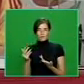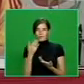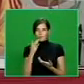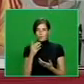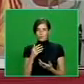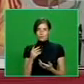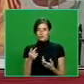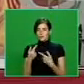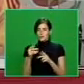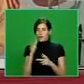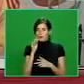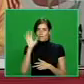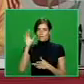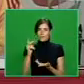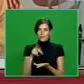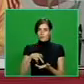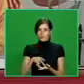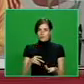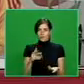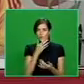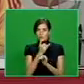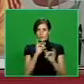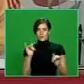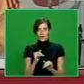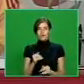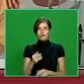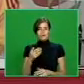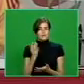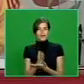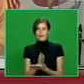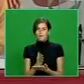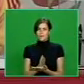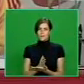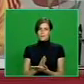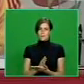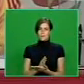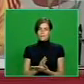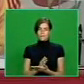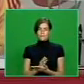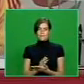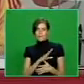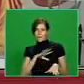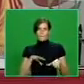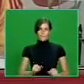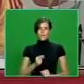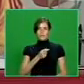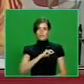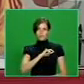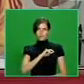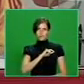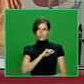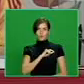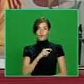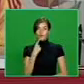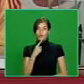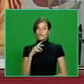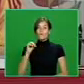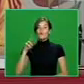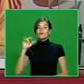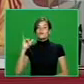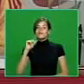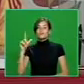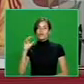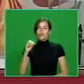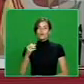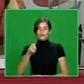no hubiera habido y siempre el Imperio español así lo escribió morillo y quedó